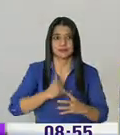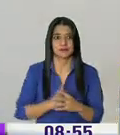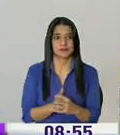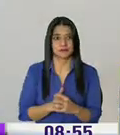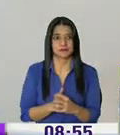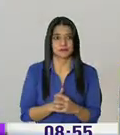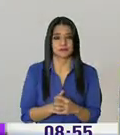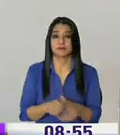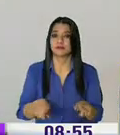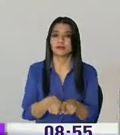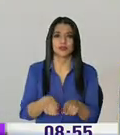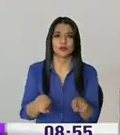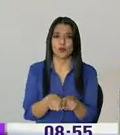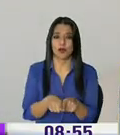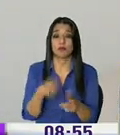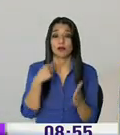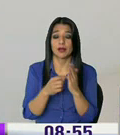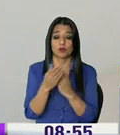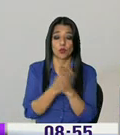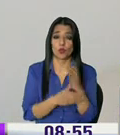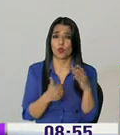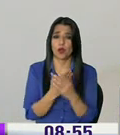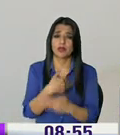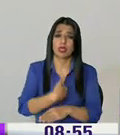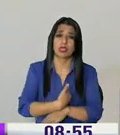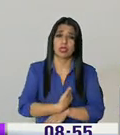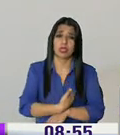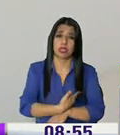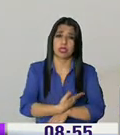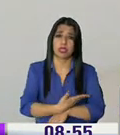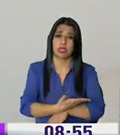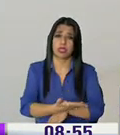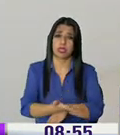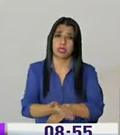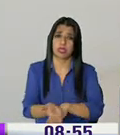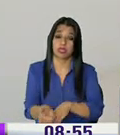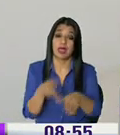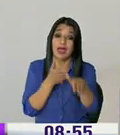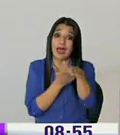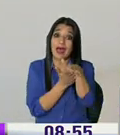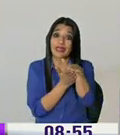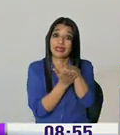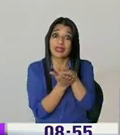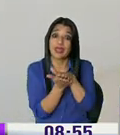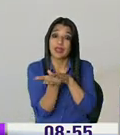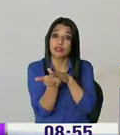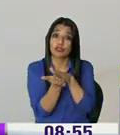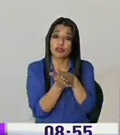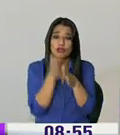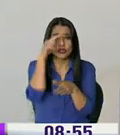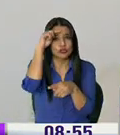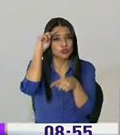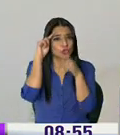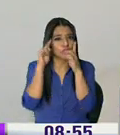usa guantes mucho tiempo. En el interior del guante se va a acumular el sudor y puede